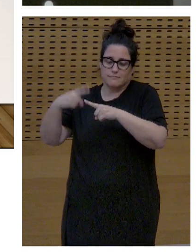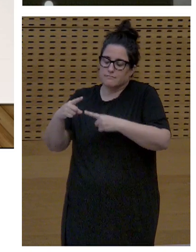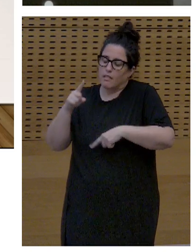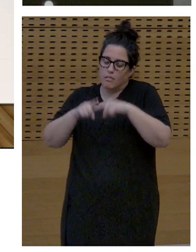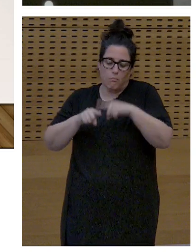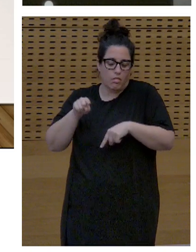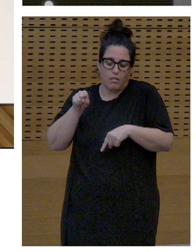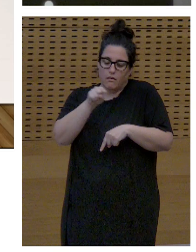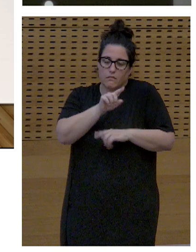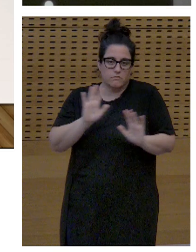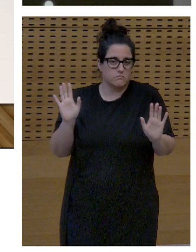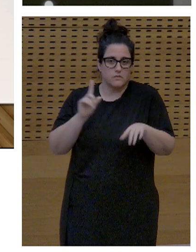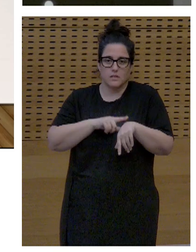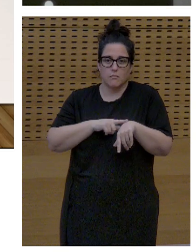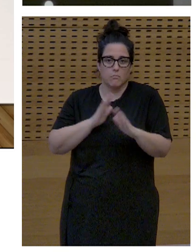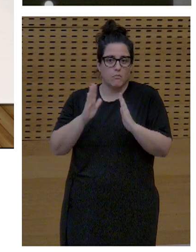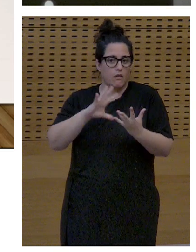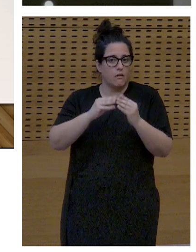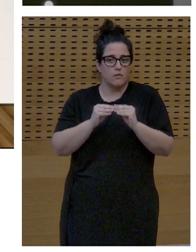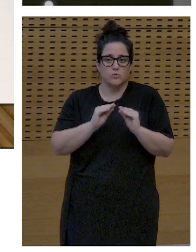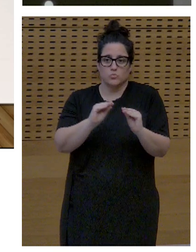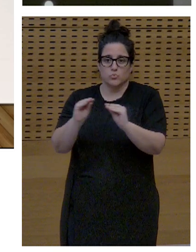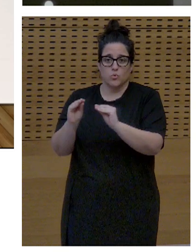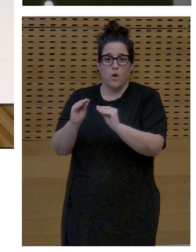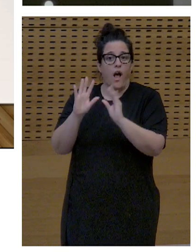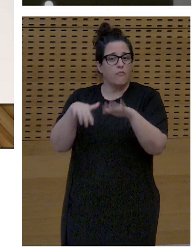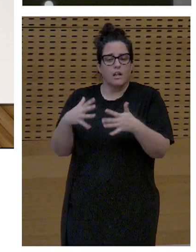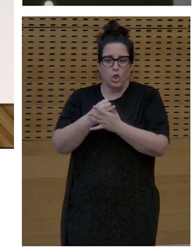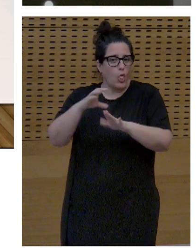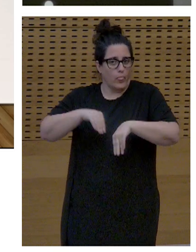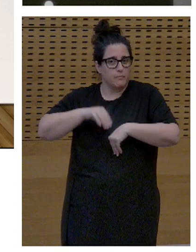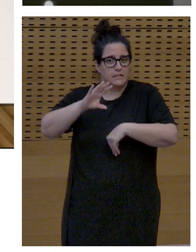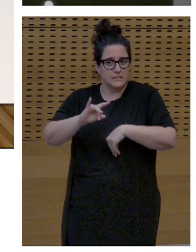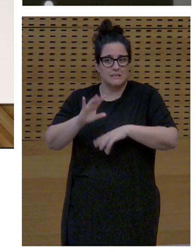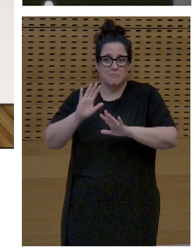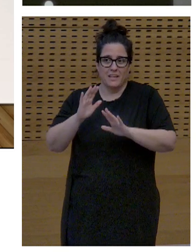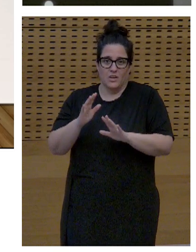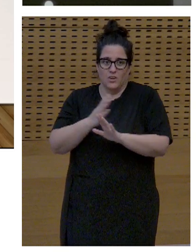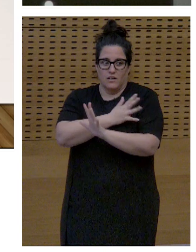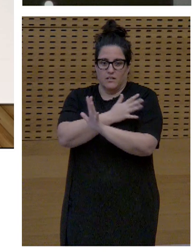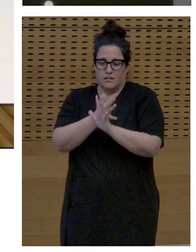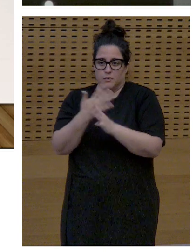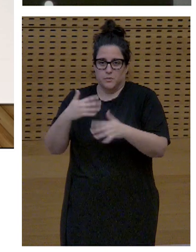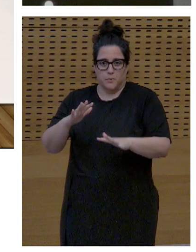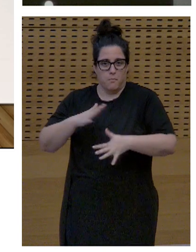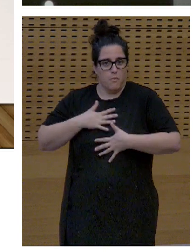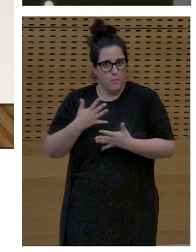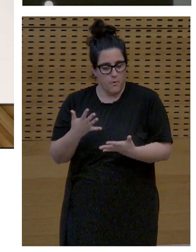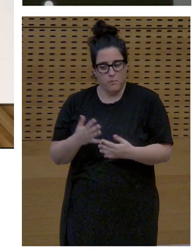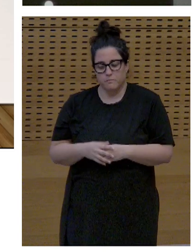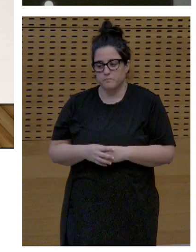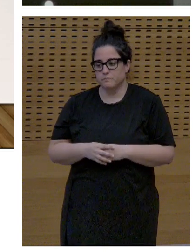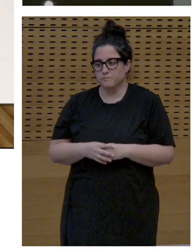otro. Al final todos llegamos, pero es un impacto. Yo suelo decir